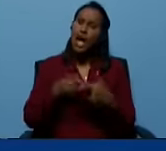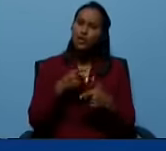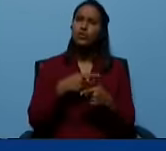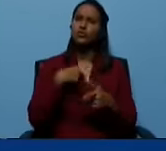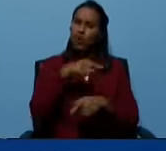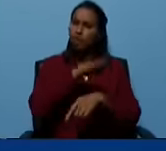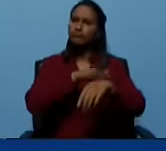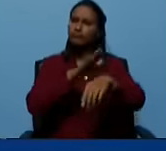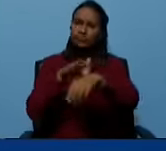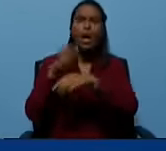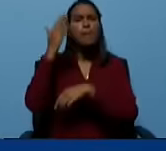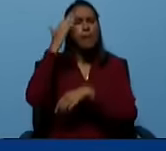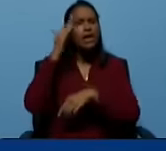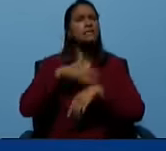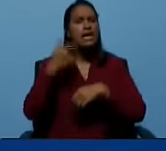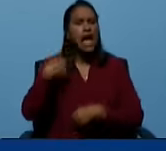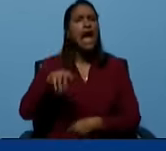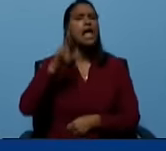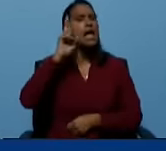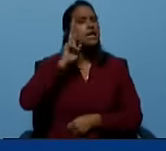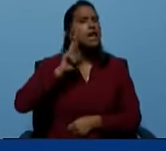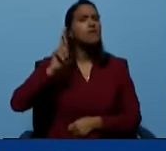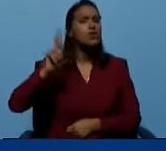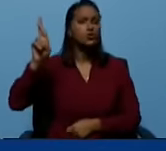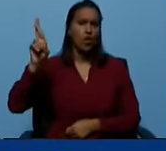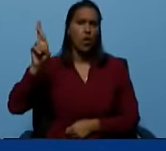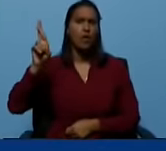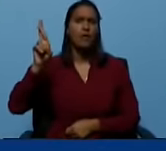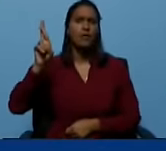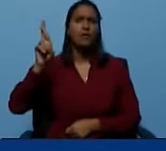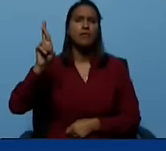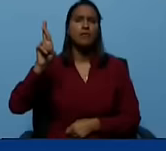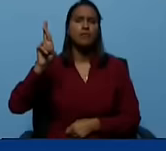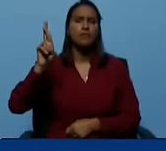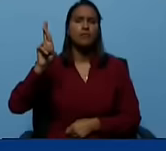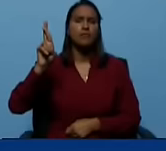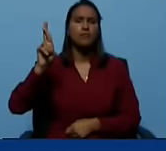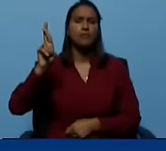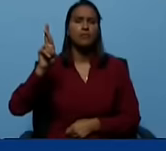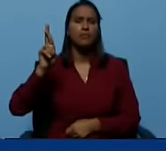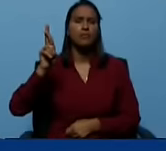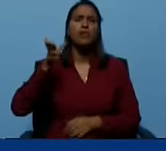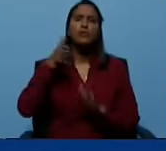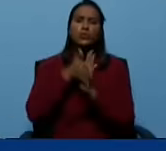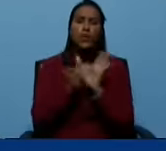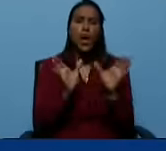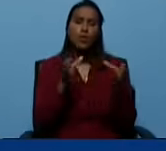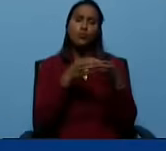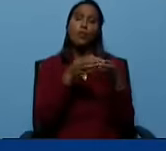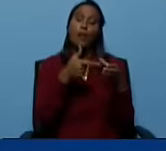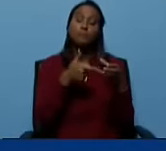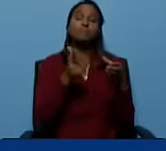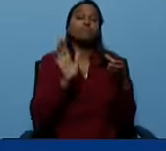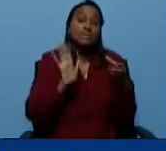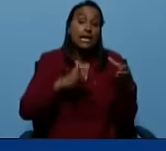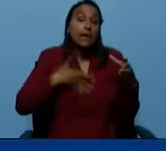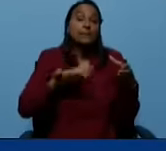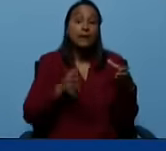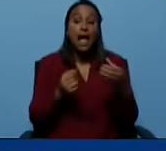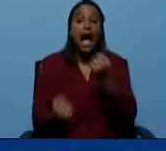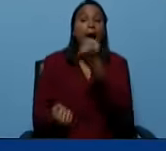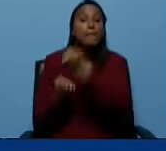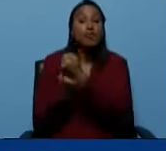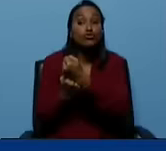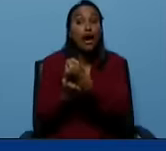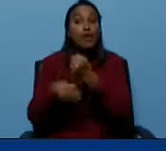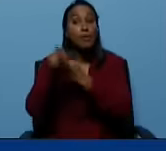que hay reflexiones de sectores que lamentablemente apoyaron el candidato de la extrema derecha por presión